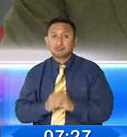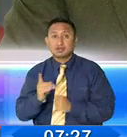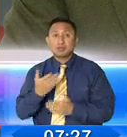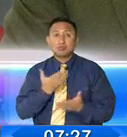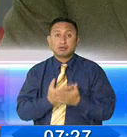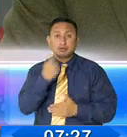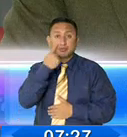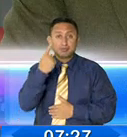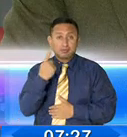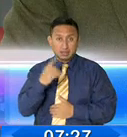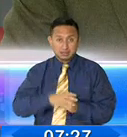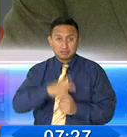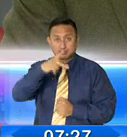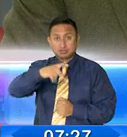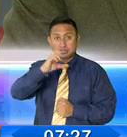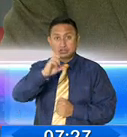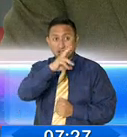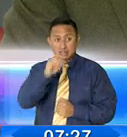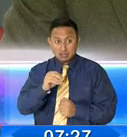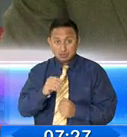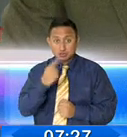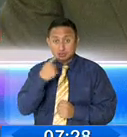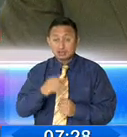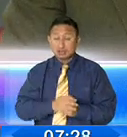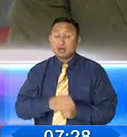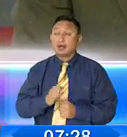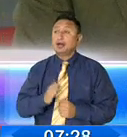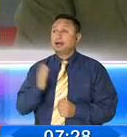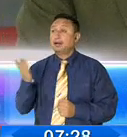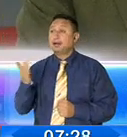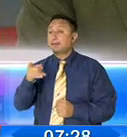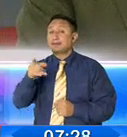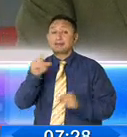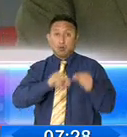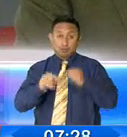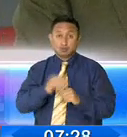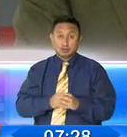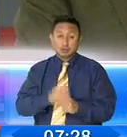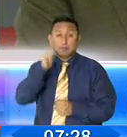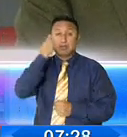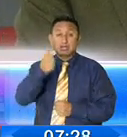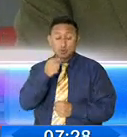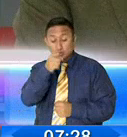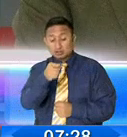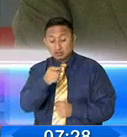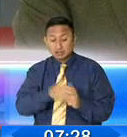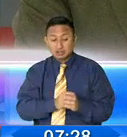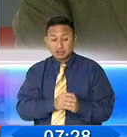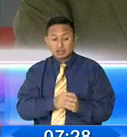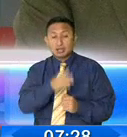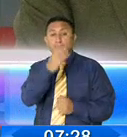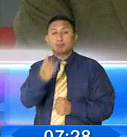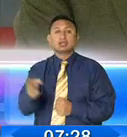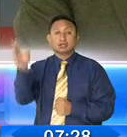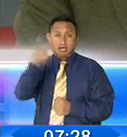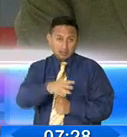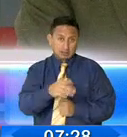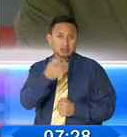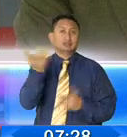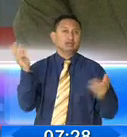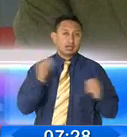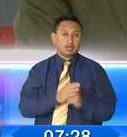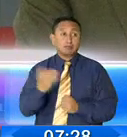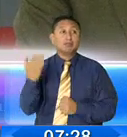no detectan las variantes. No es que usted se va al laboratorio y mañana le dicen usted se ha contagiado con la británica. Tiene que ir a